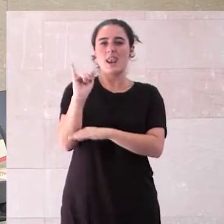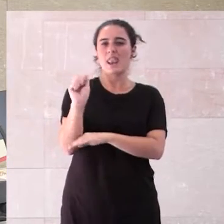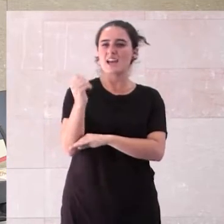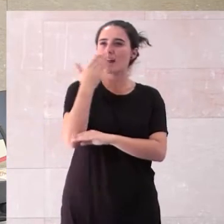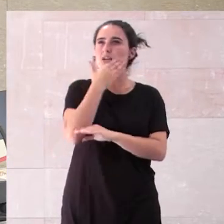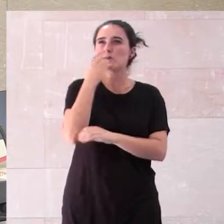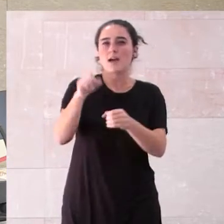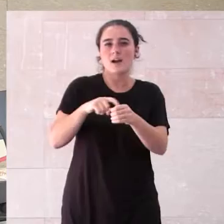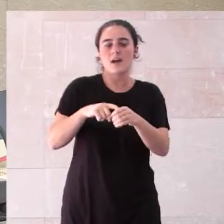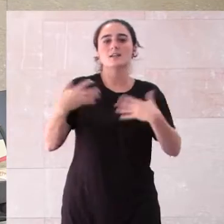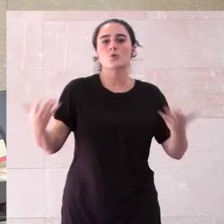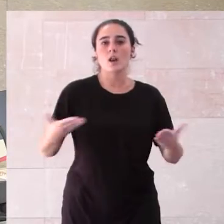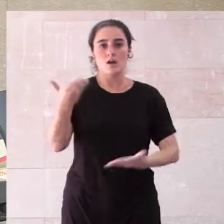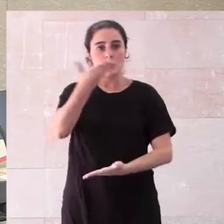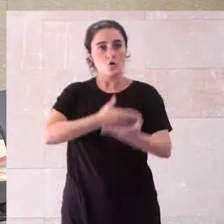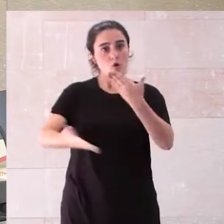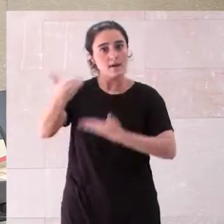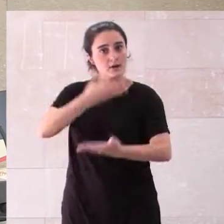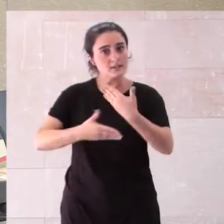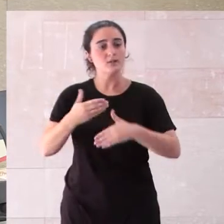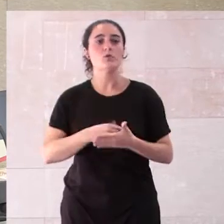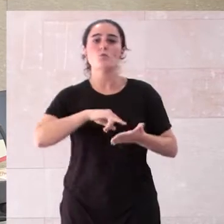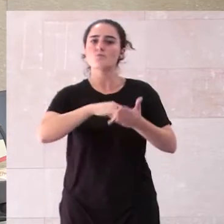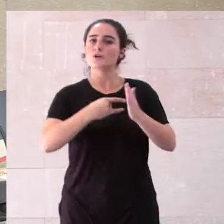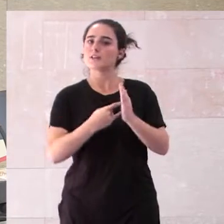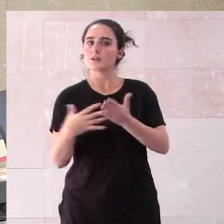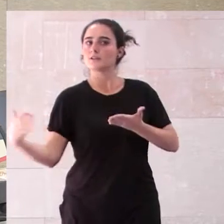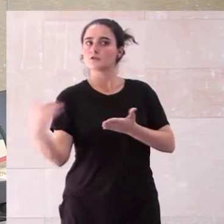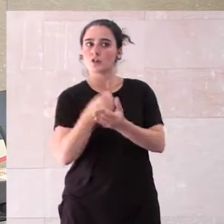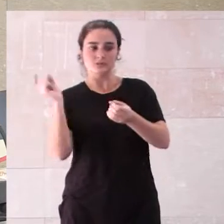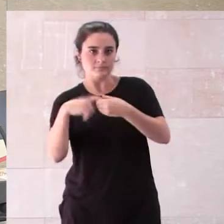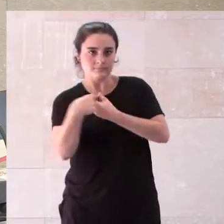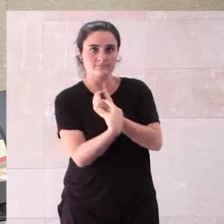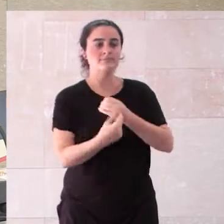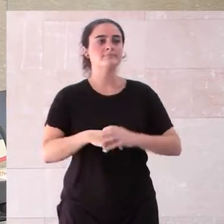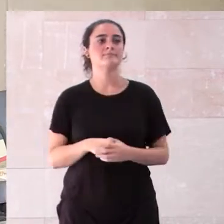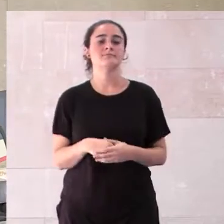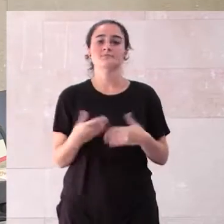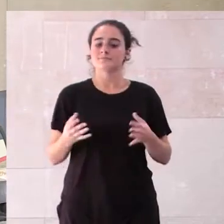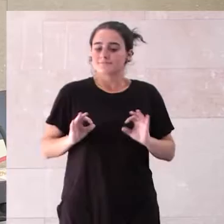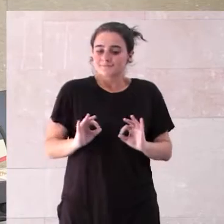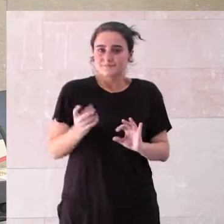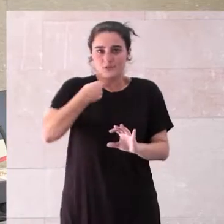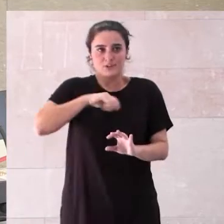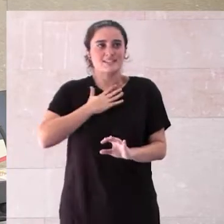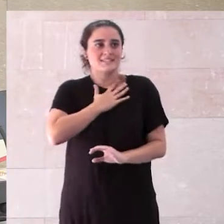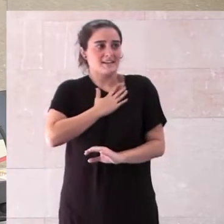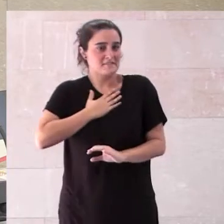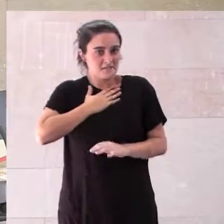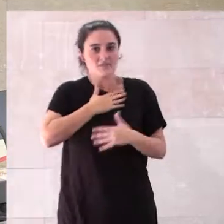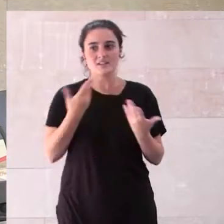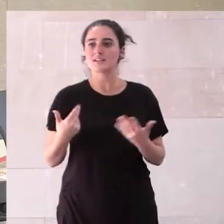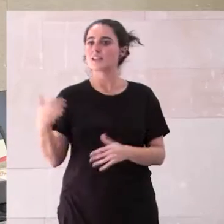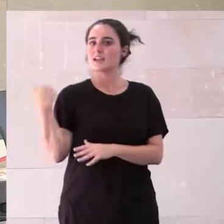Un proyecto colaborativo, un proyecto construido entre todos y todas, y bueno, pues en ese sentido estamos satisfechas de que